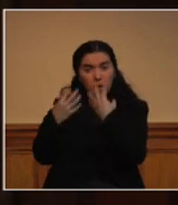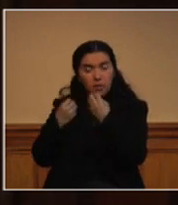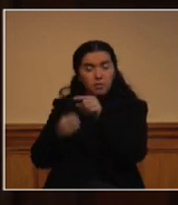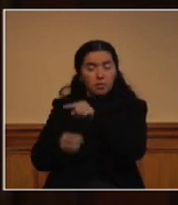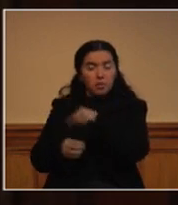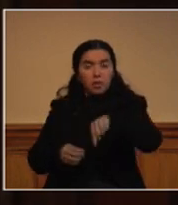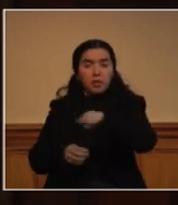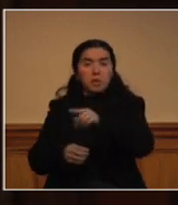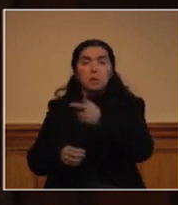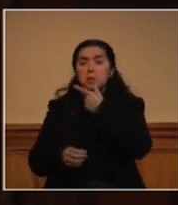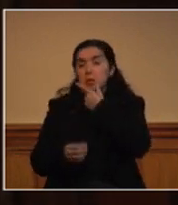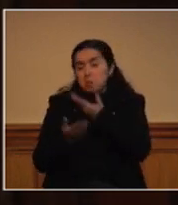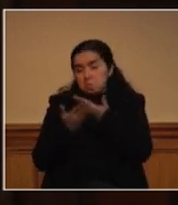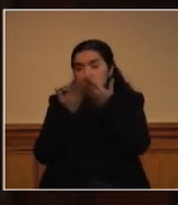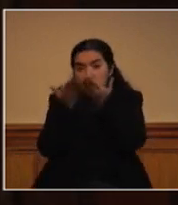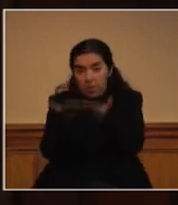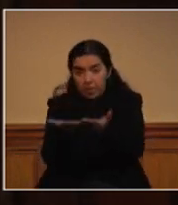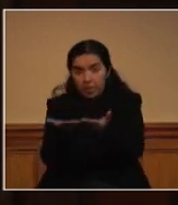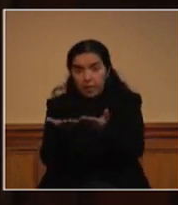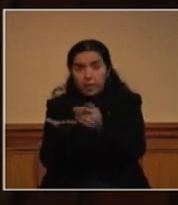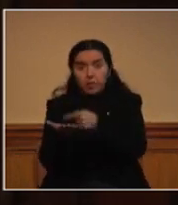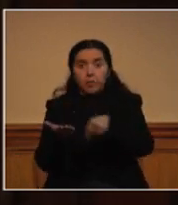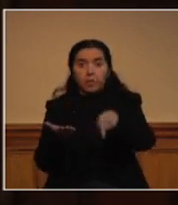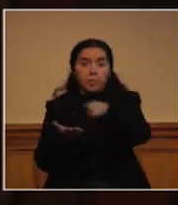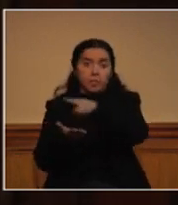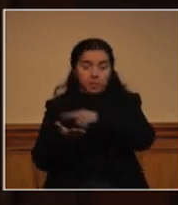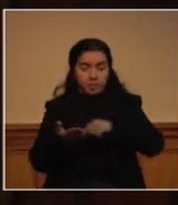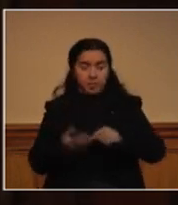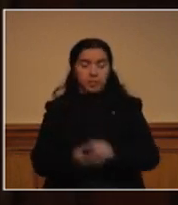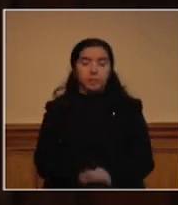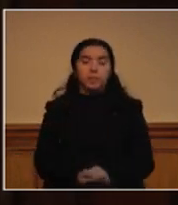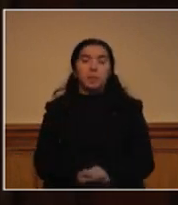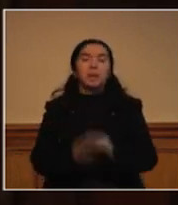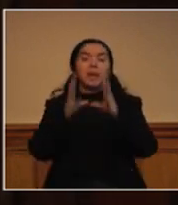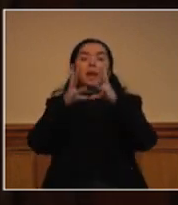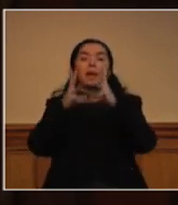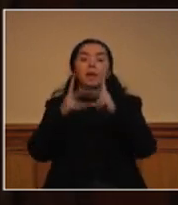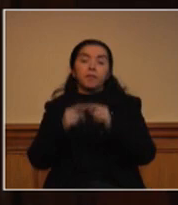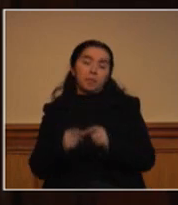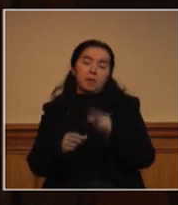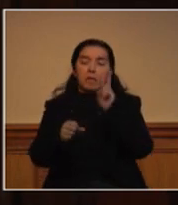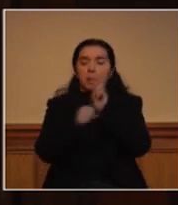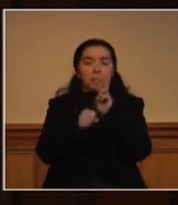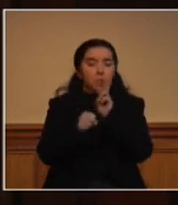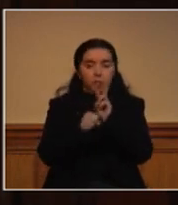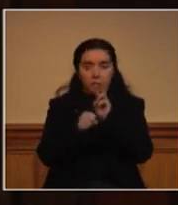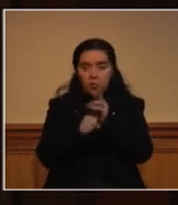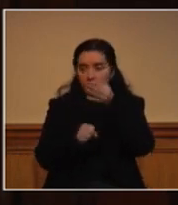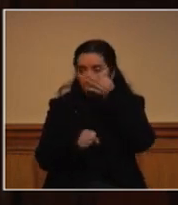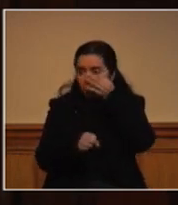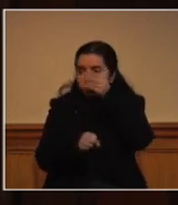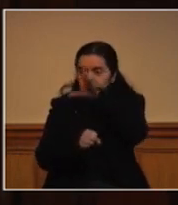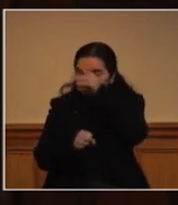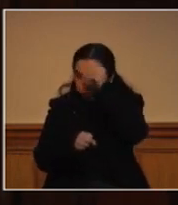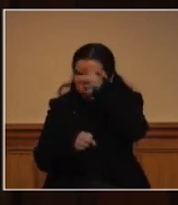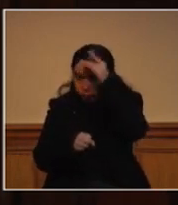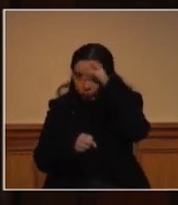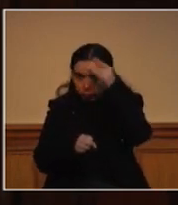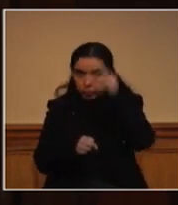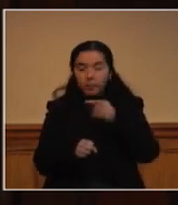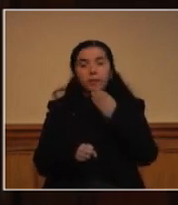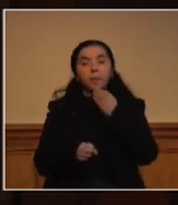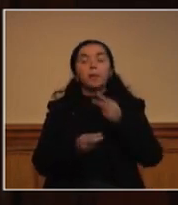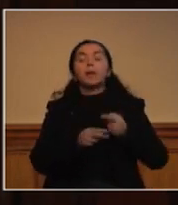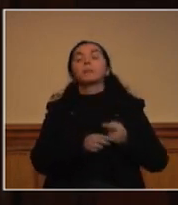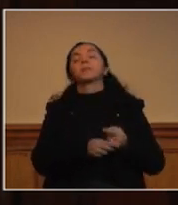están facilitando, dirigidos fundamentalmente a las familias y al profesorado. La Asociación de Síndrome de Down